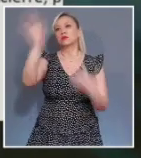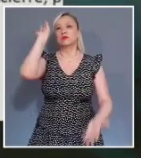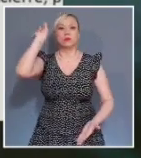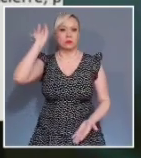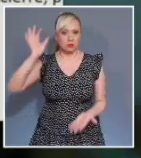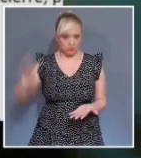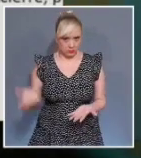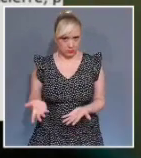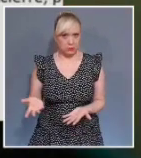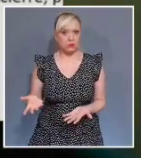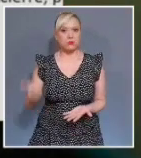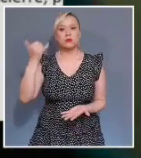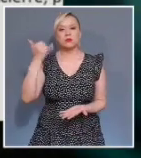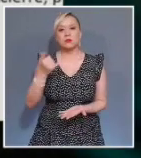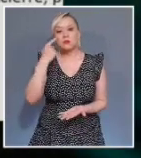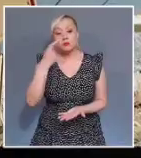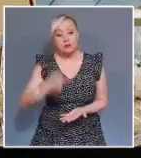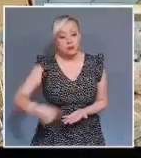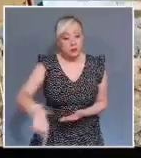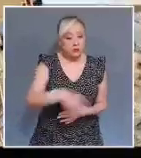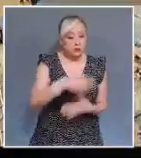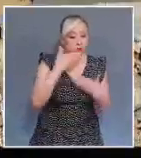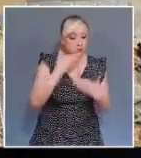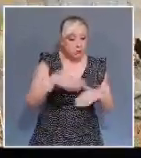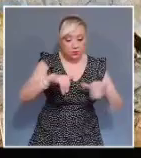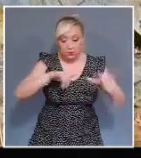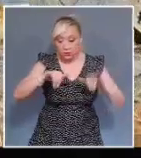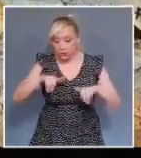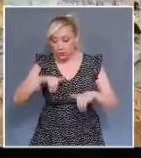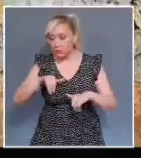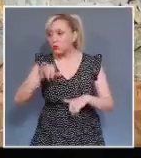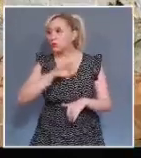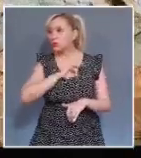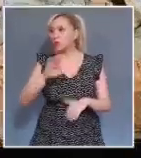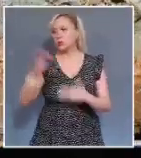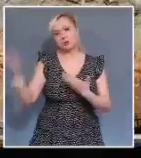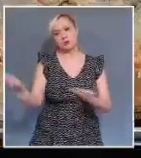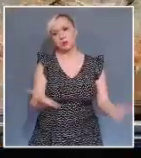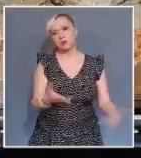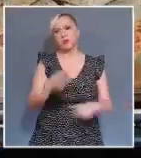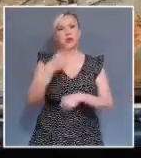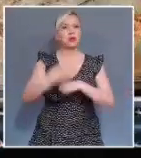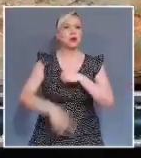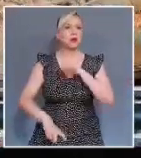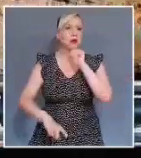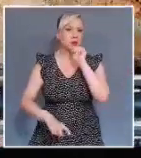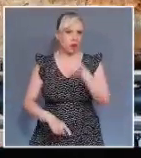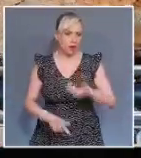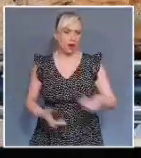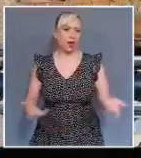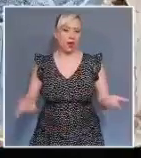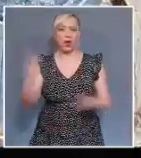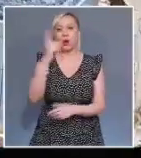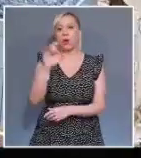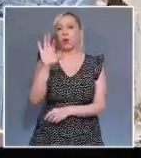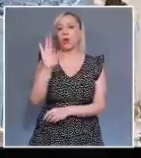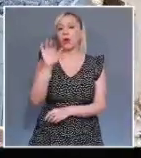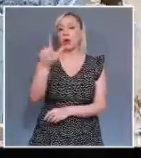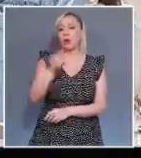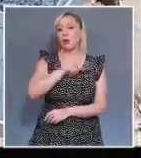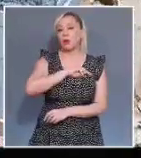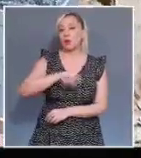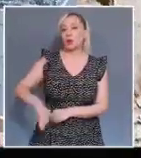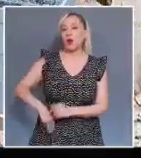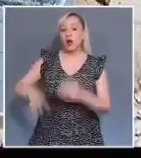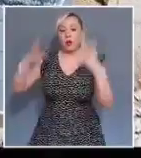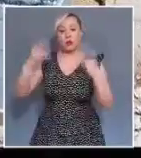Servicio Geológico Mexicano. Revelaron que de 747 municipios con porcentaje alto de población indígena en